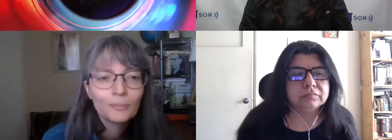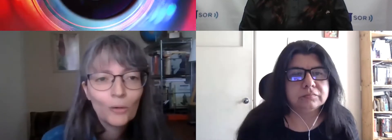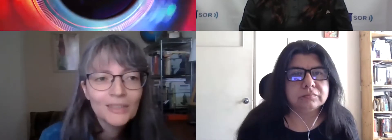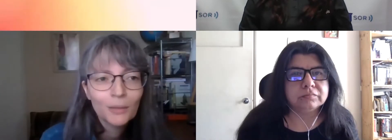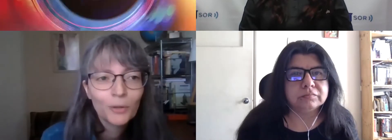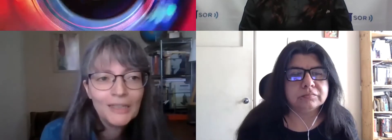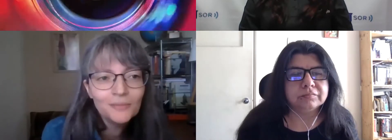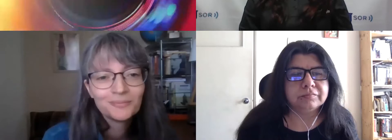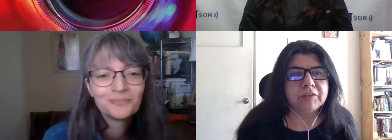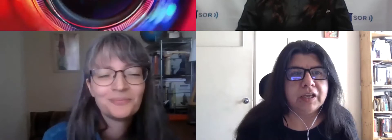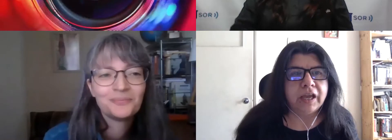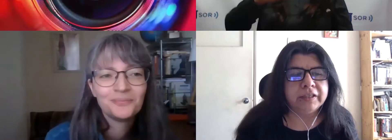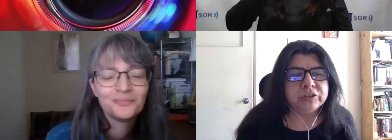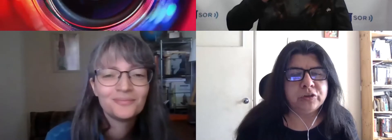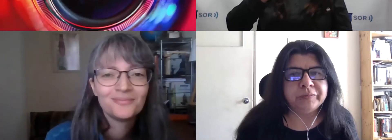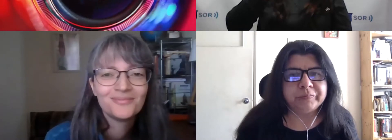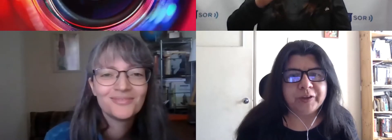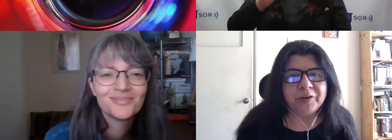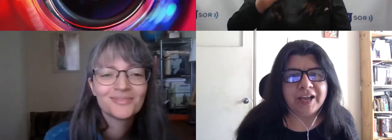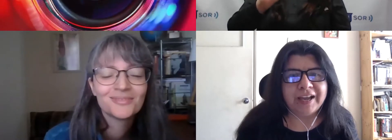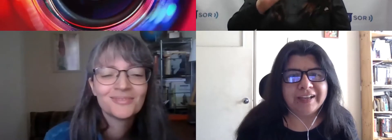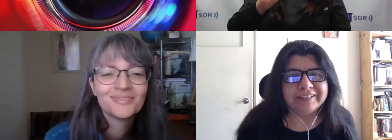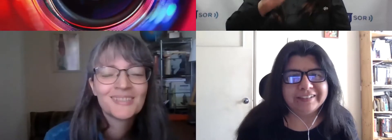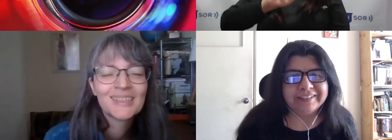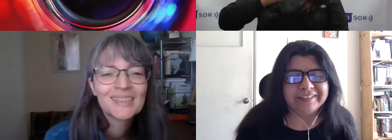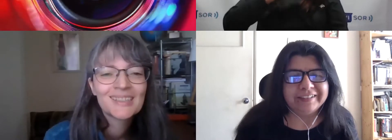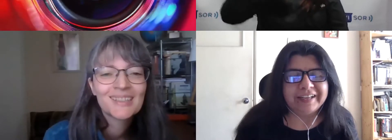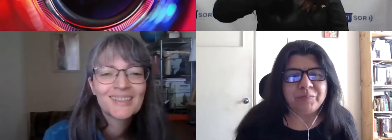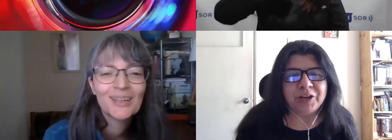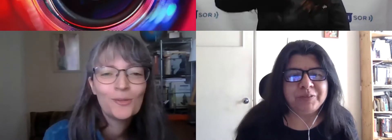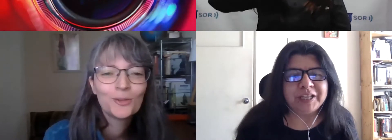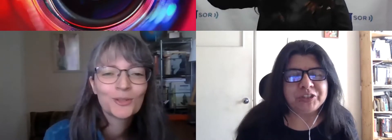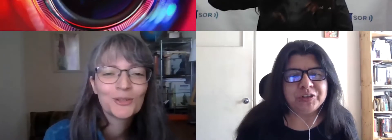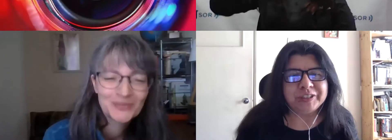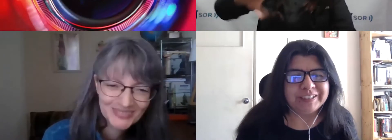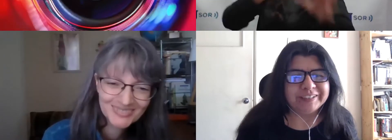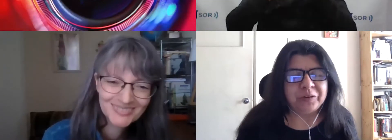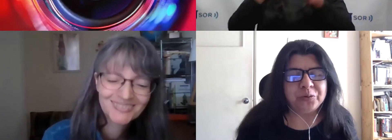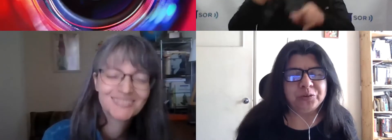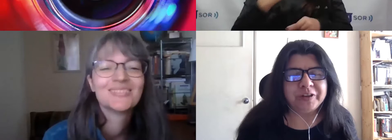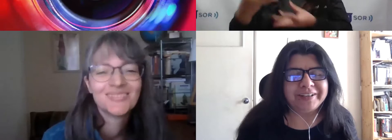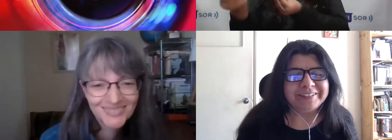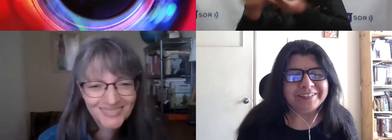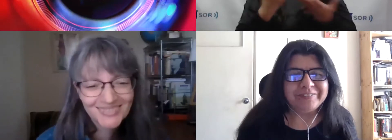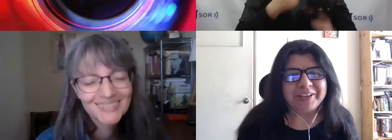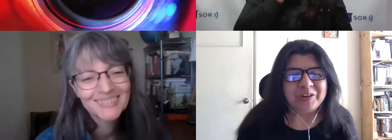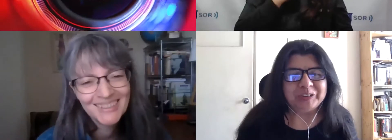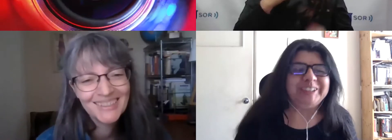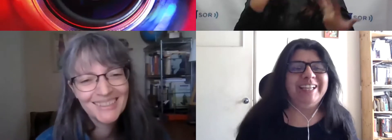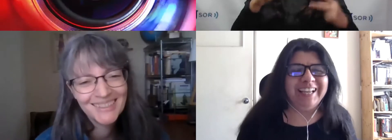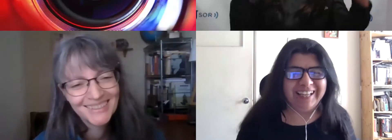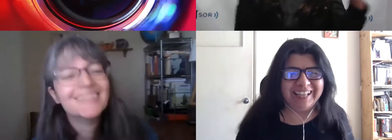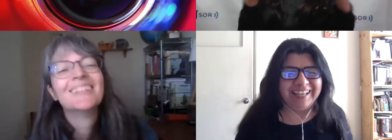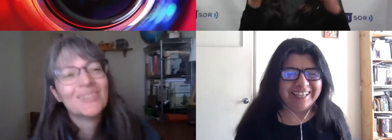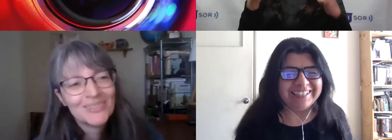abuela estás por ahí aquí estoy hola gracias por la invitación que gustó verme ver